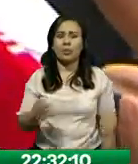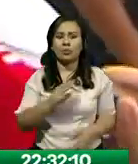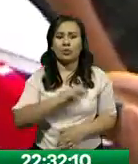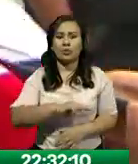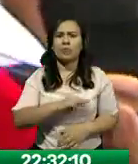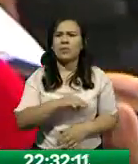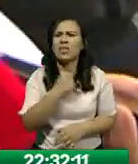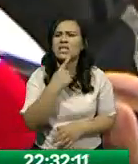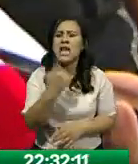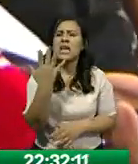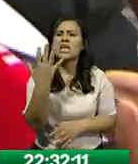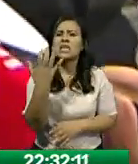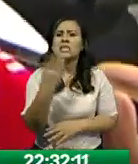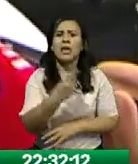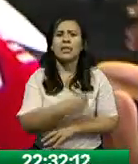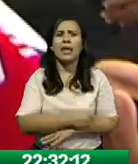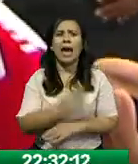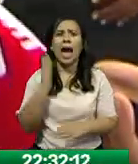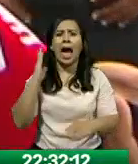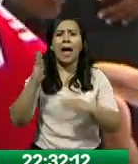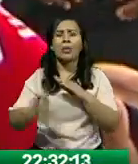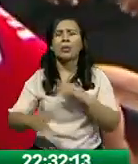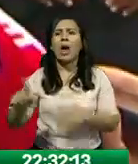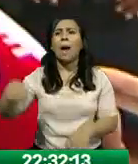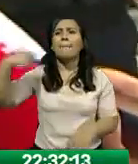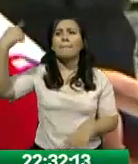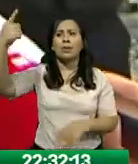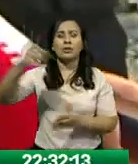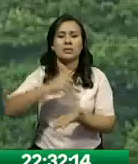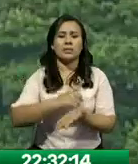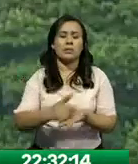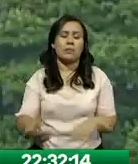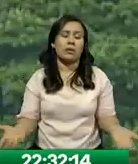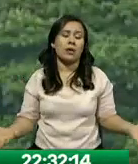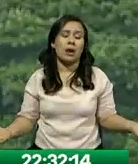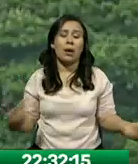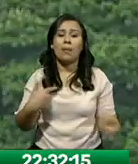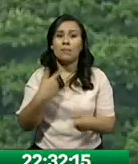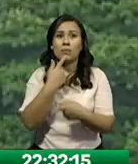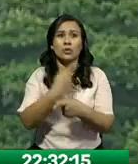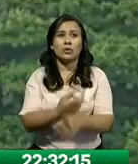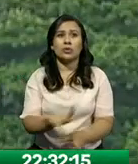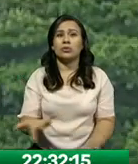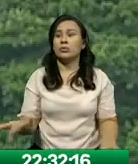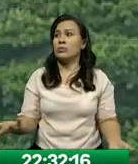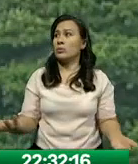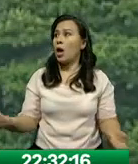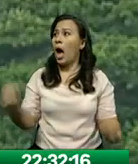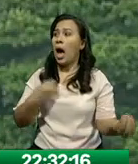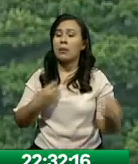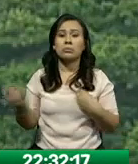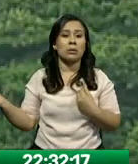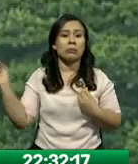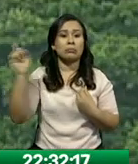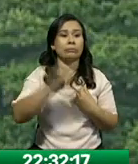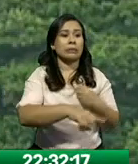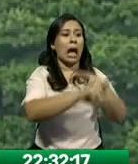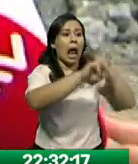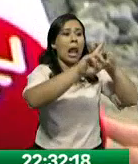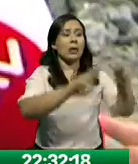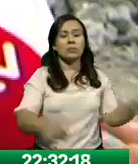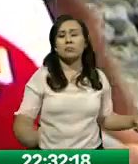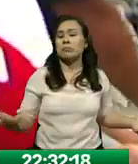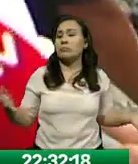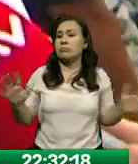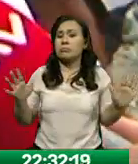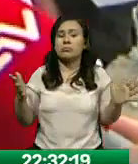15 días que no se vencen, se vencen recién la próxima semana, insisto. Por eso nos sorprende, ni siquiera se nos anunció, ni siquiera se han reunido con nosotros